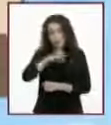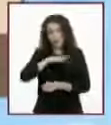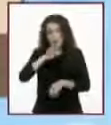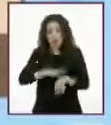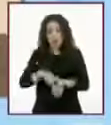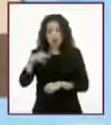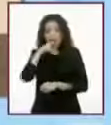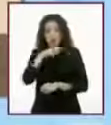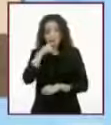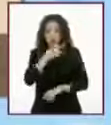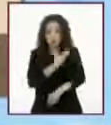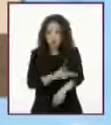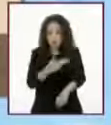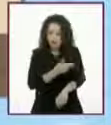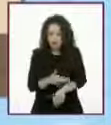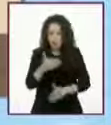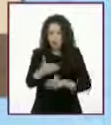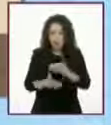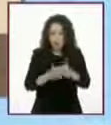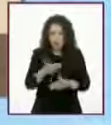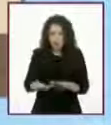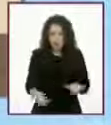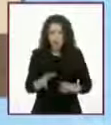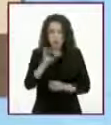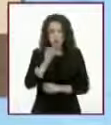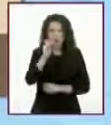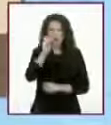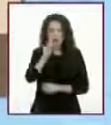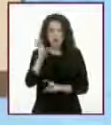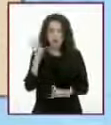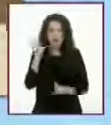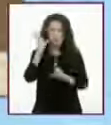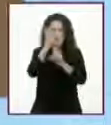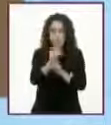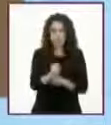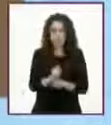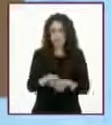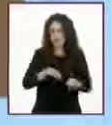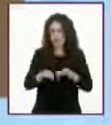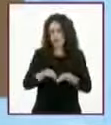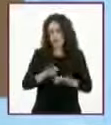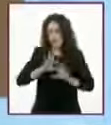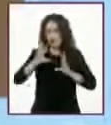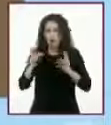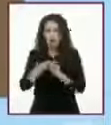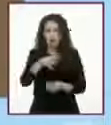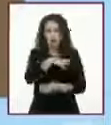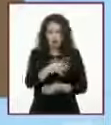problemas, llegar a una meta o mejorar en general el trabajo. No te olvides de usar los